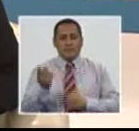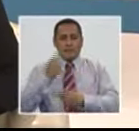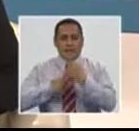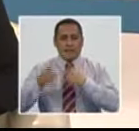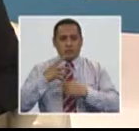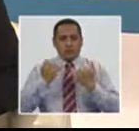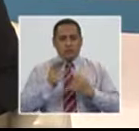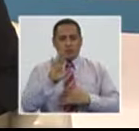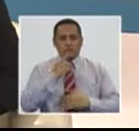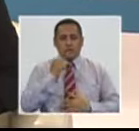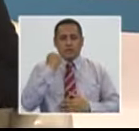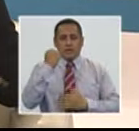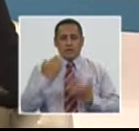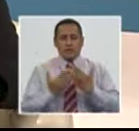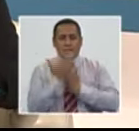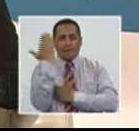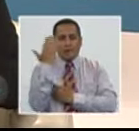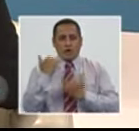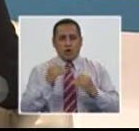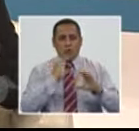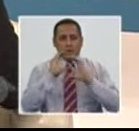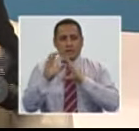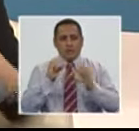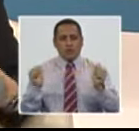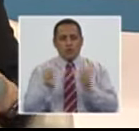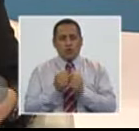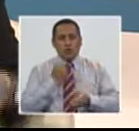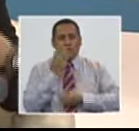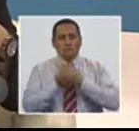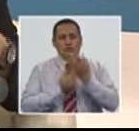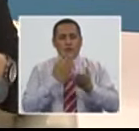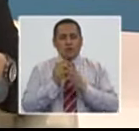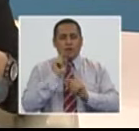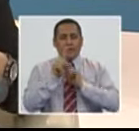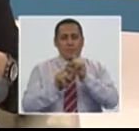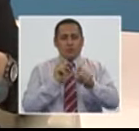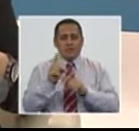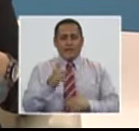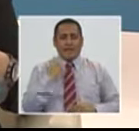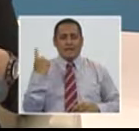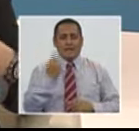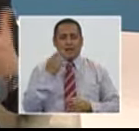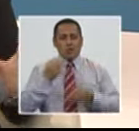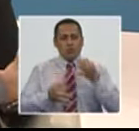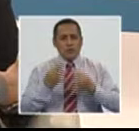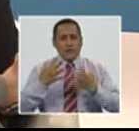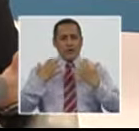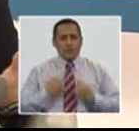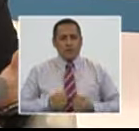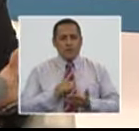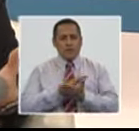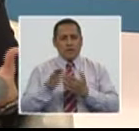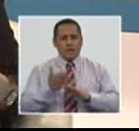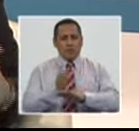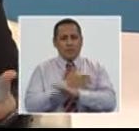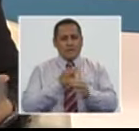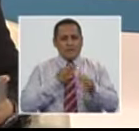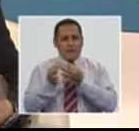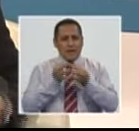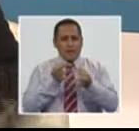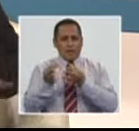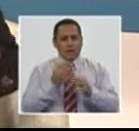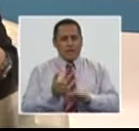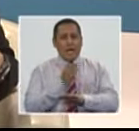estamos ya de regreso en tus derechos esta mañana conversando comentando acerca de la consultoría jurídica pues como lo